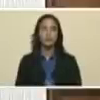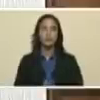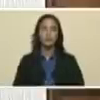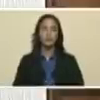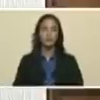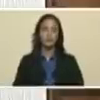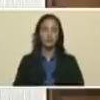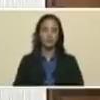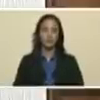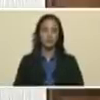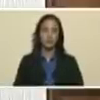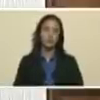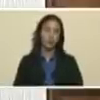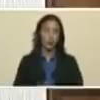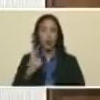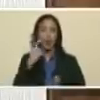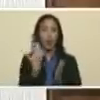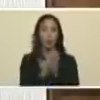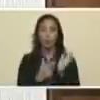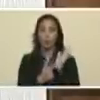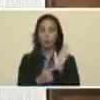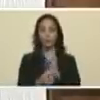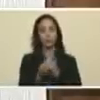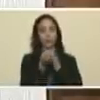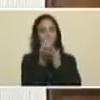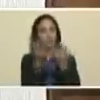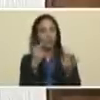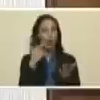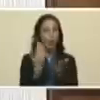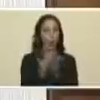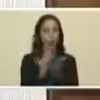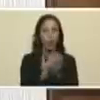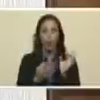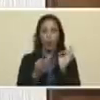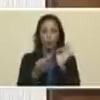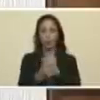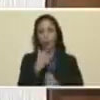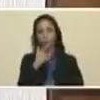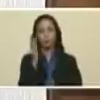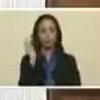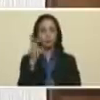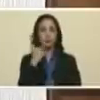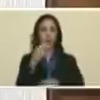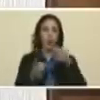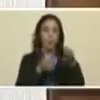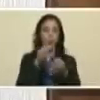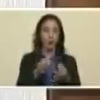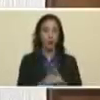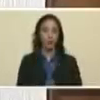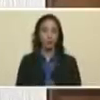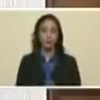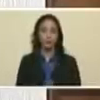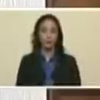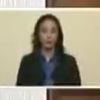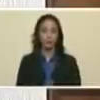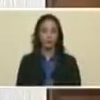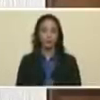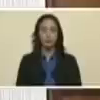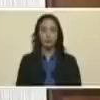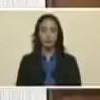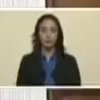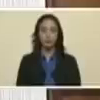Fue su último testimonio, quizás, que recibí de él, en su aliento, en su orientación